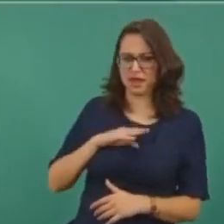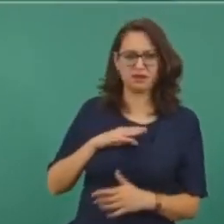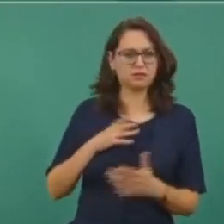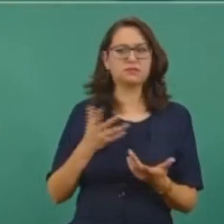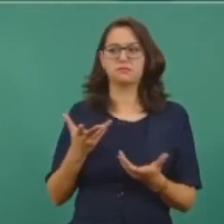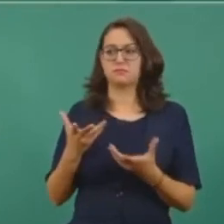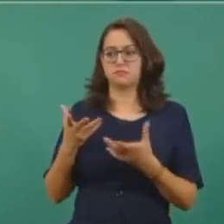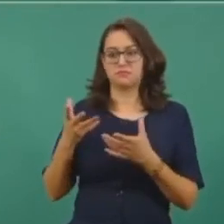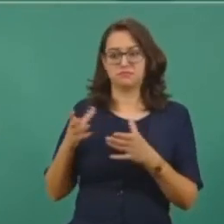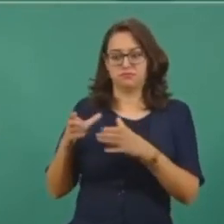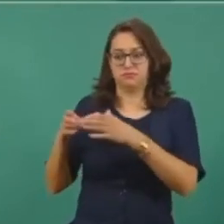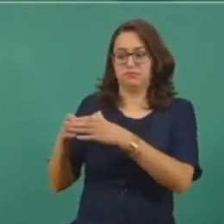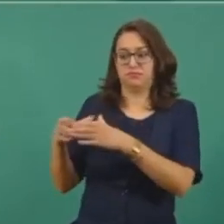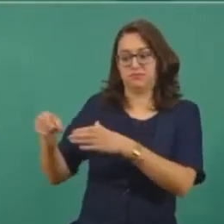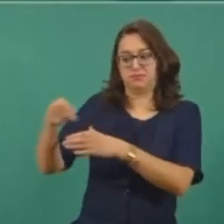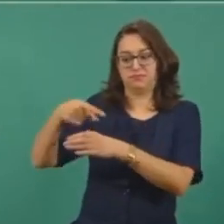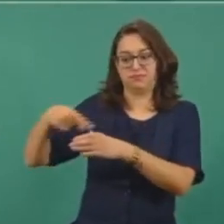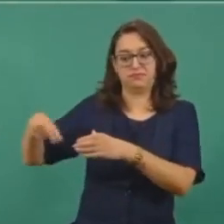las cúpulas,